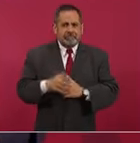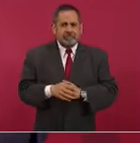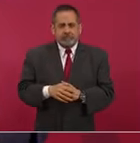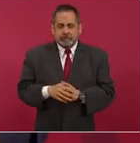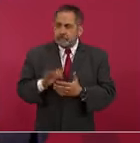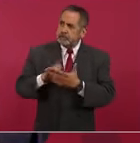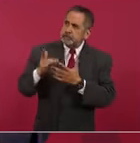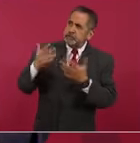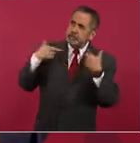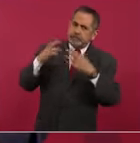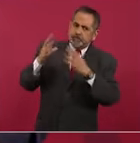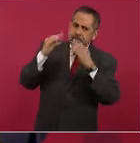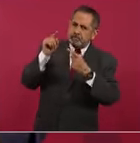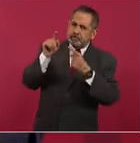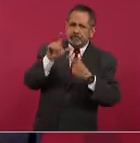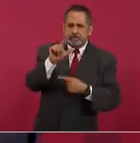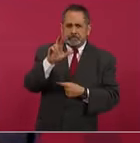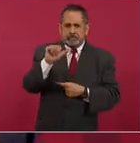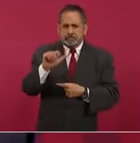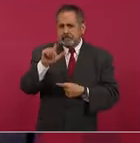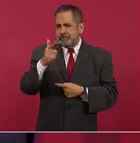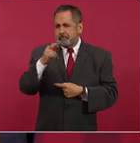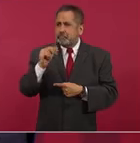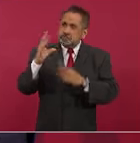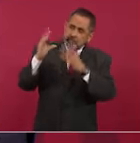gracias a mi maestro Lara Laguna,